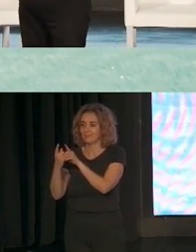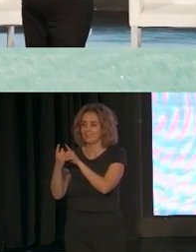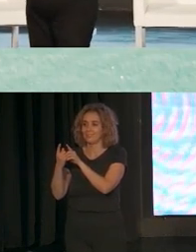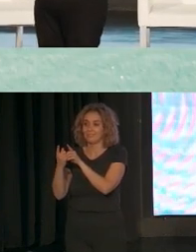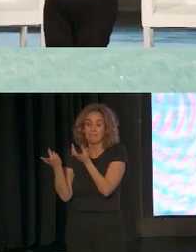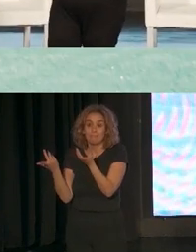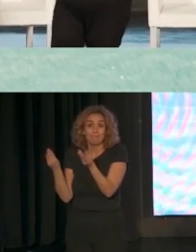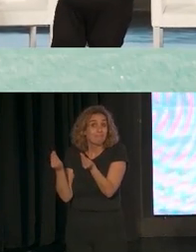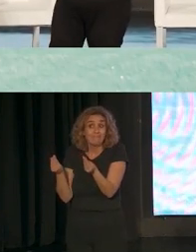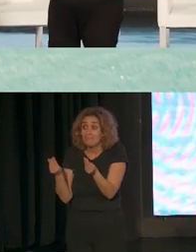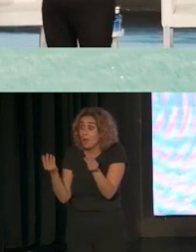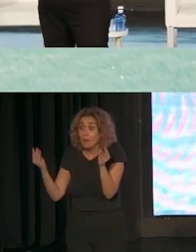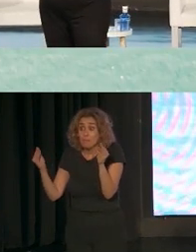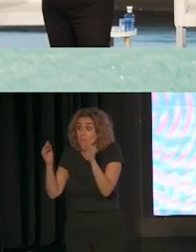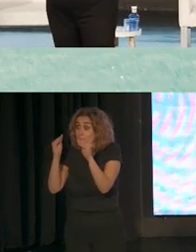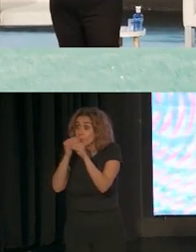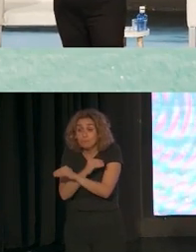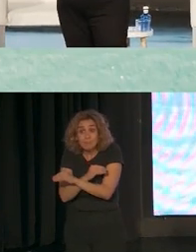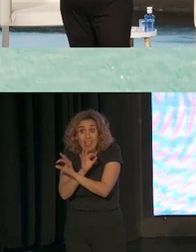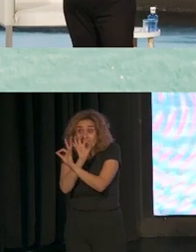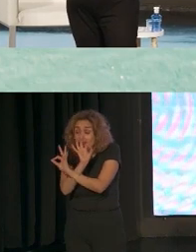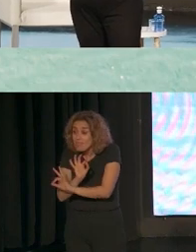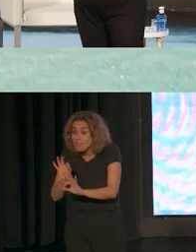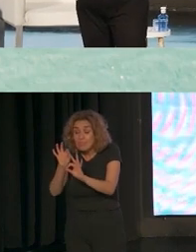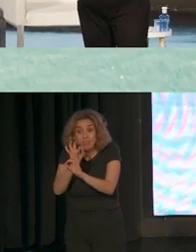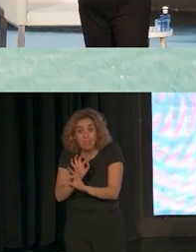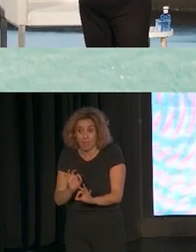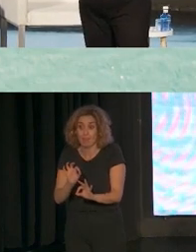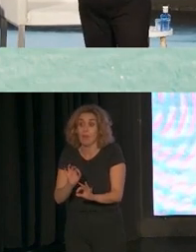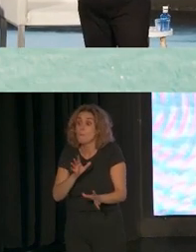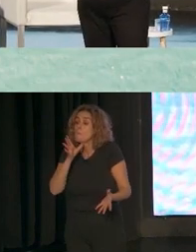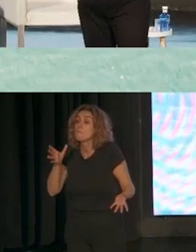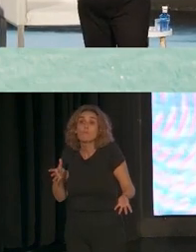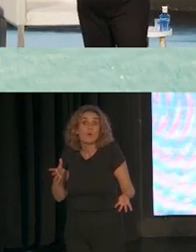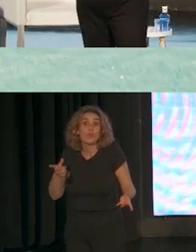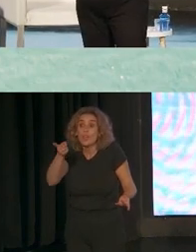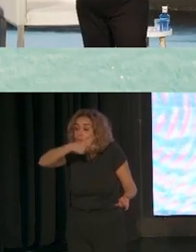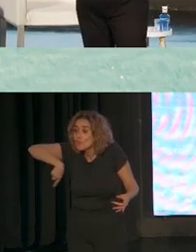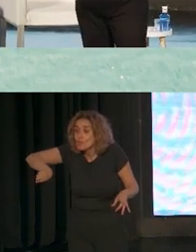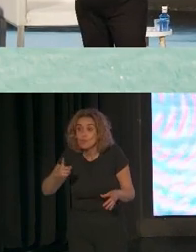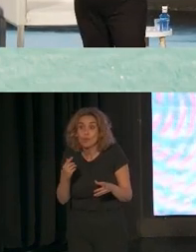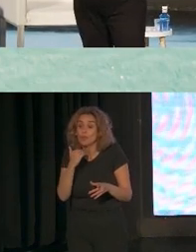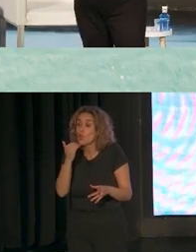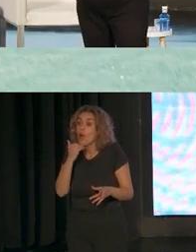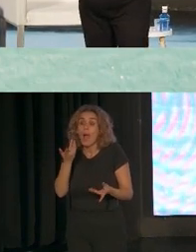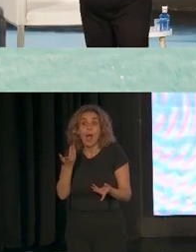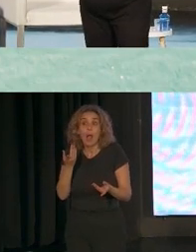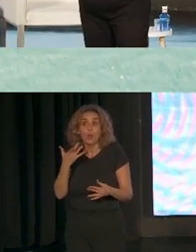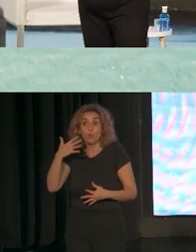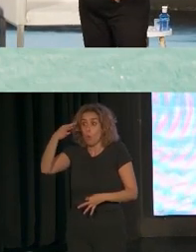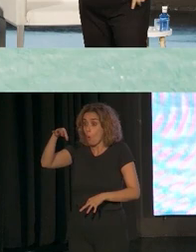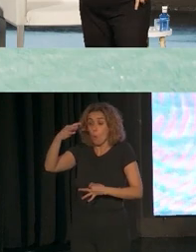pues no tenemos nada en común porque es verdad que todos tenemos algo que nos hace